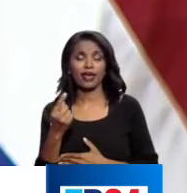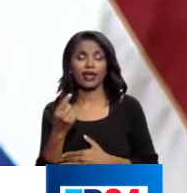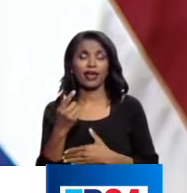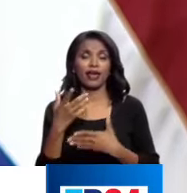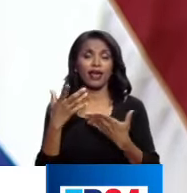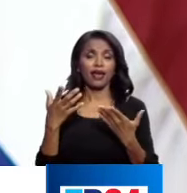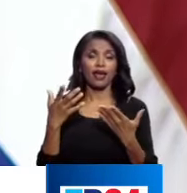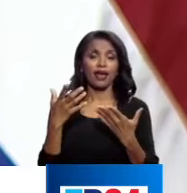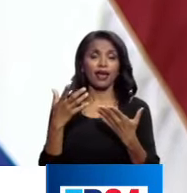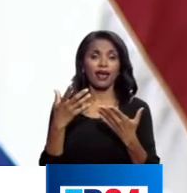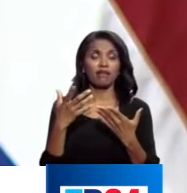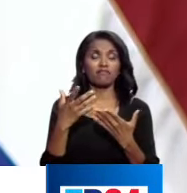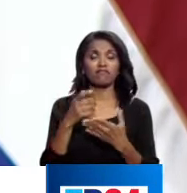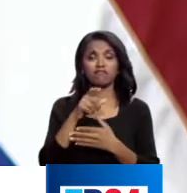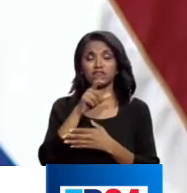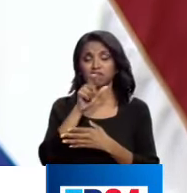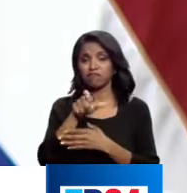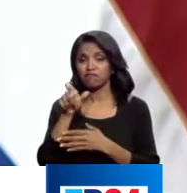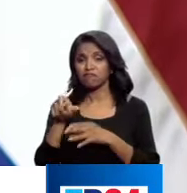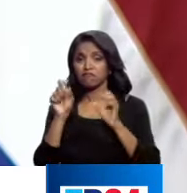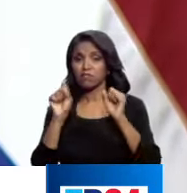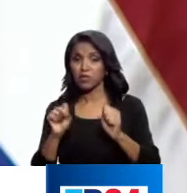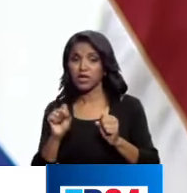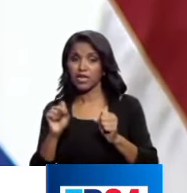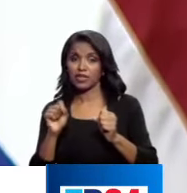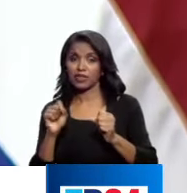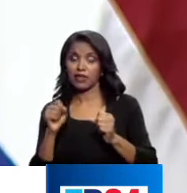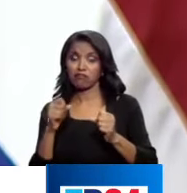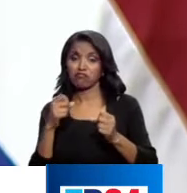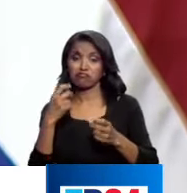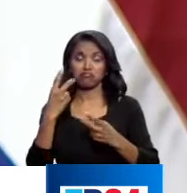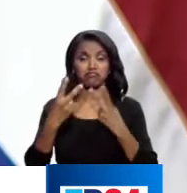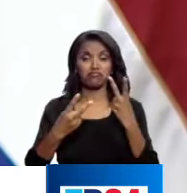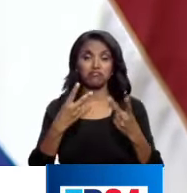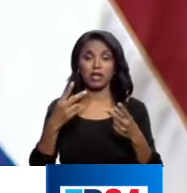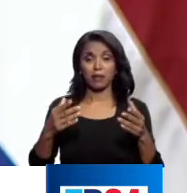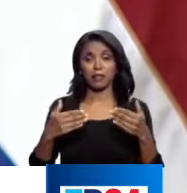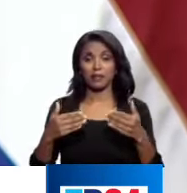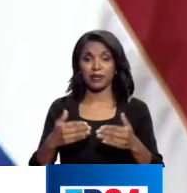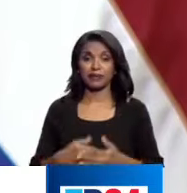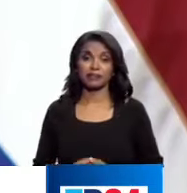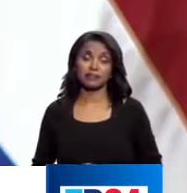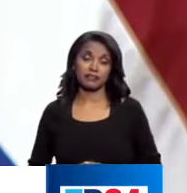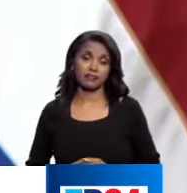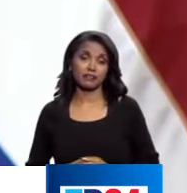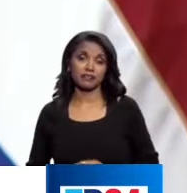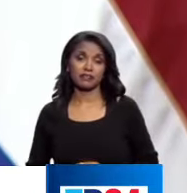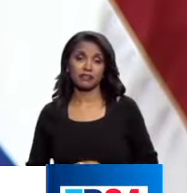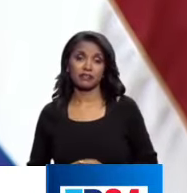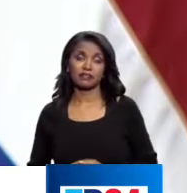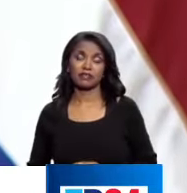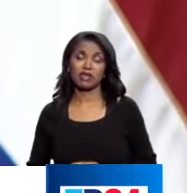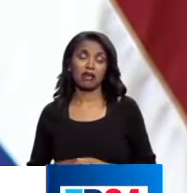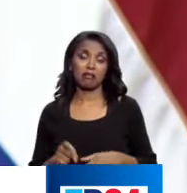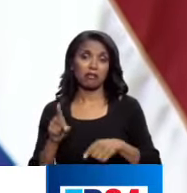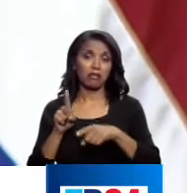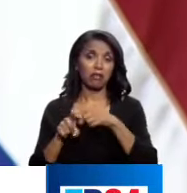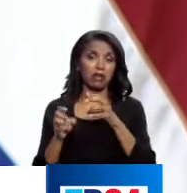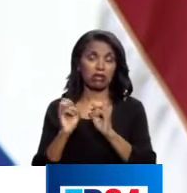de personas que tienen que venir a visitar a Panamá. Cónsul que no cumpla con esa